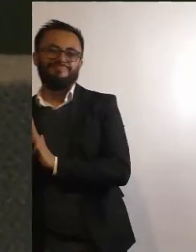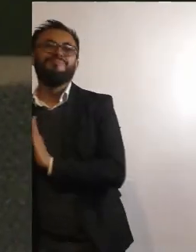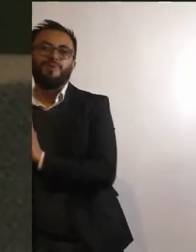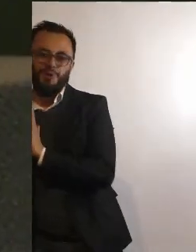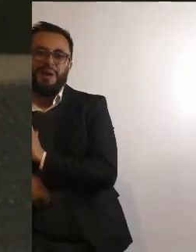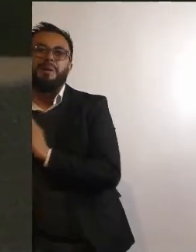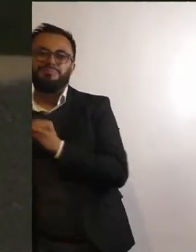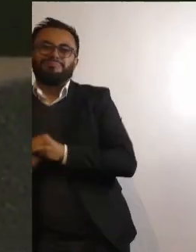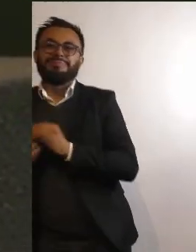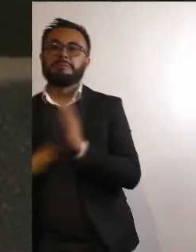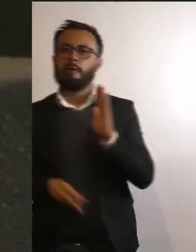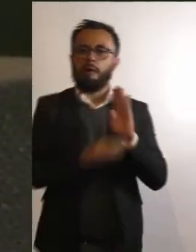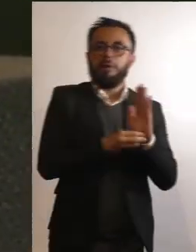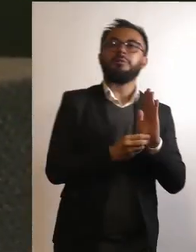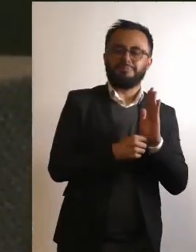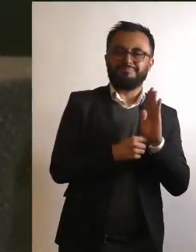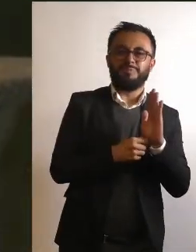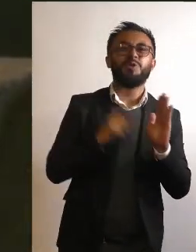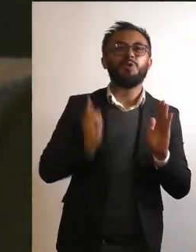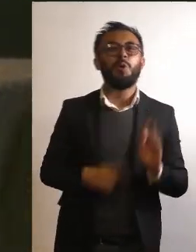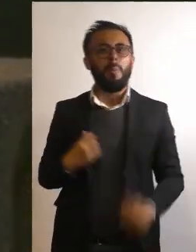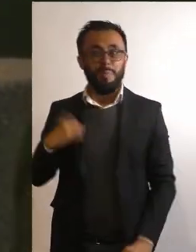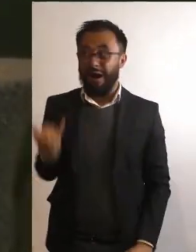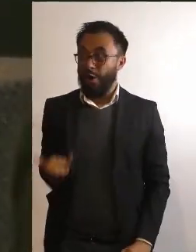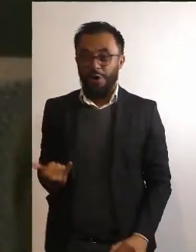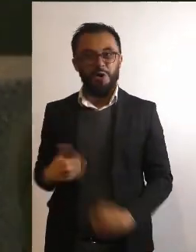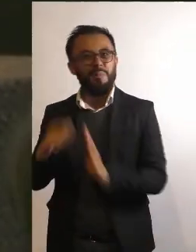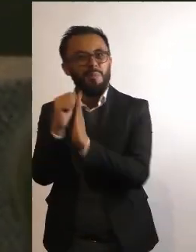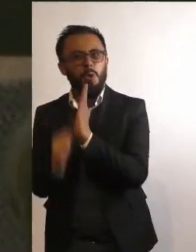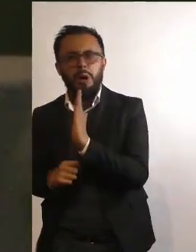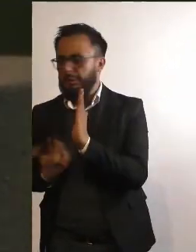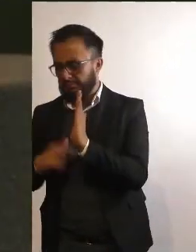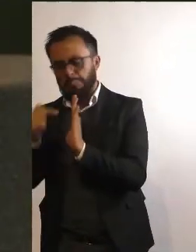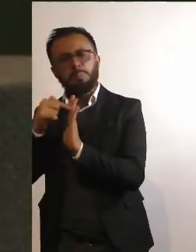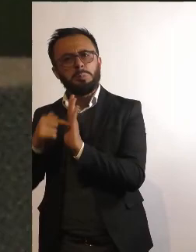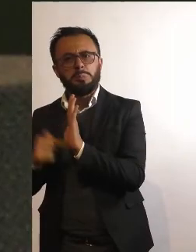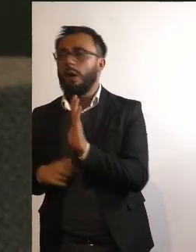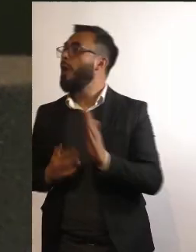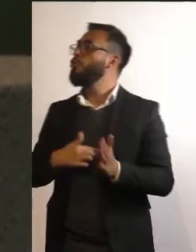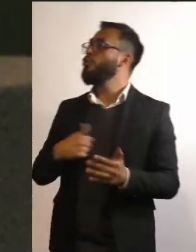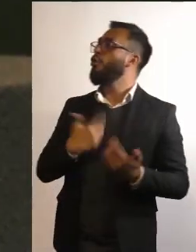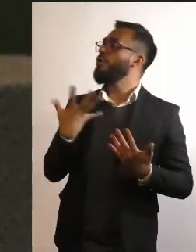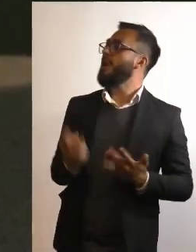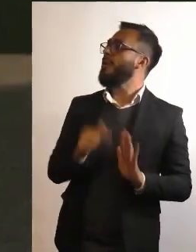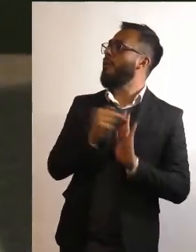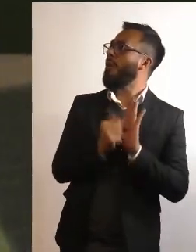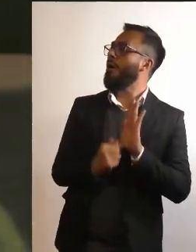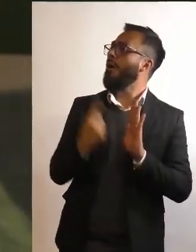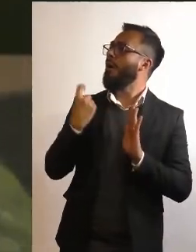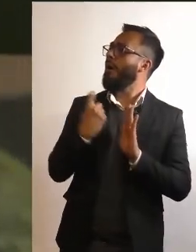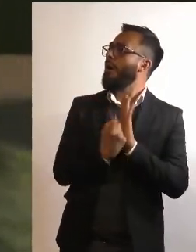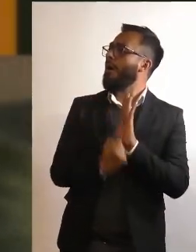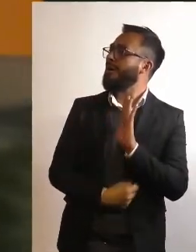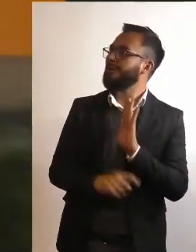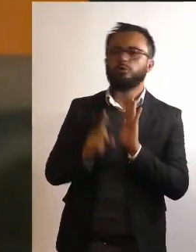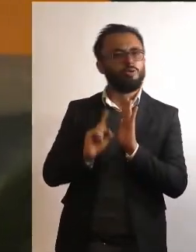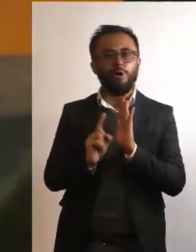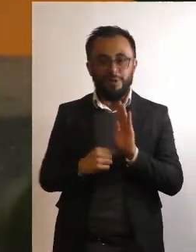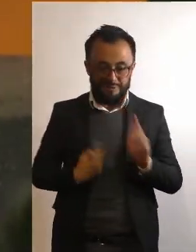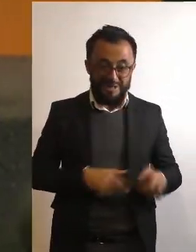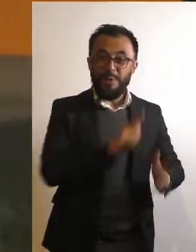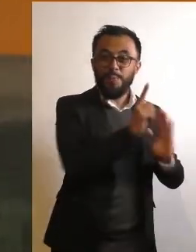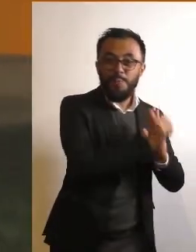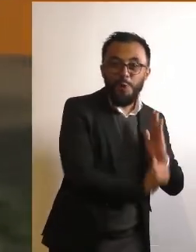programas cumple con todas las expectativas, sino también la mezcla de los programas que tenemos en este momento en